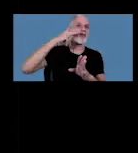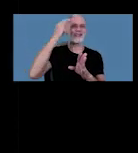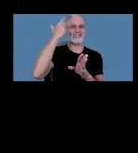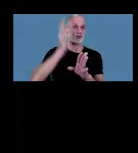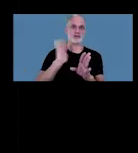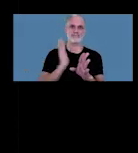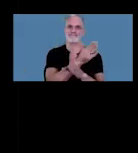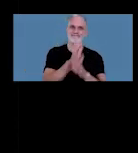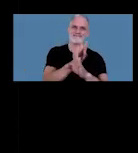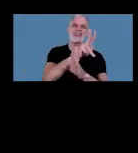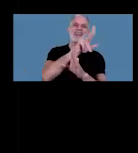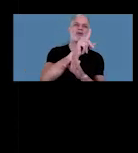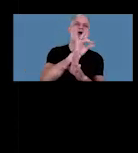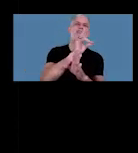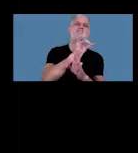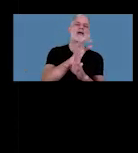aquellos inmuebles